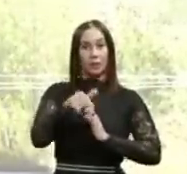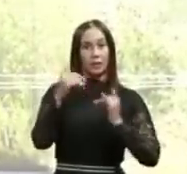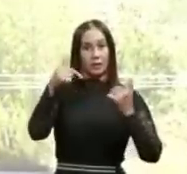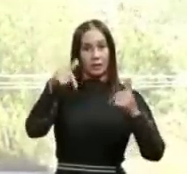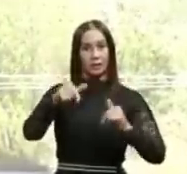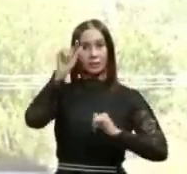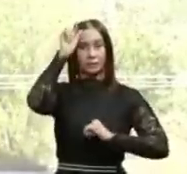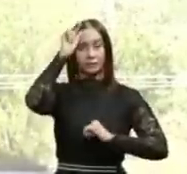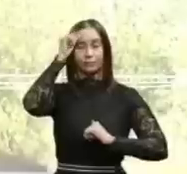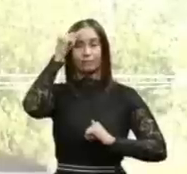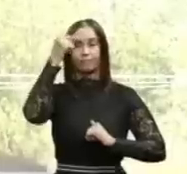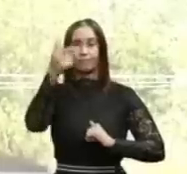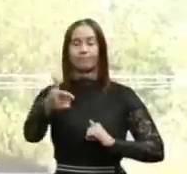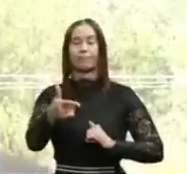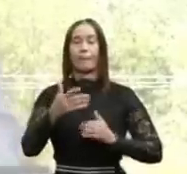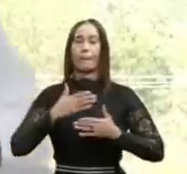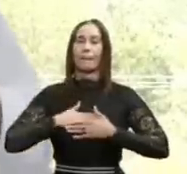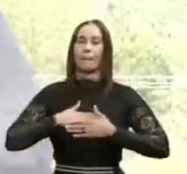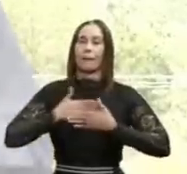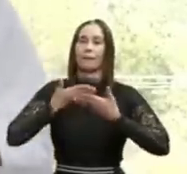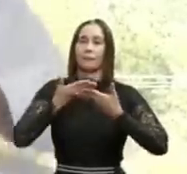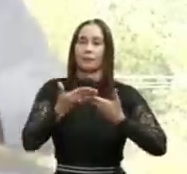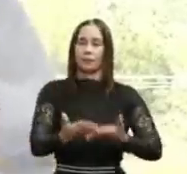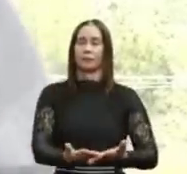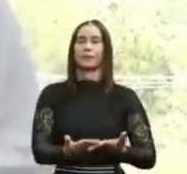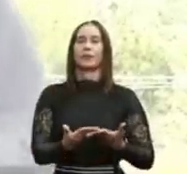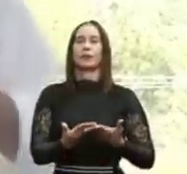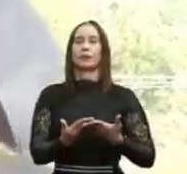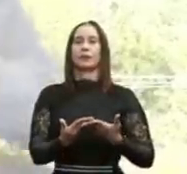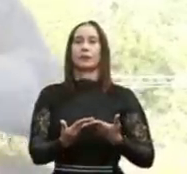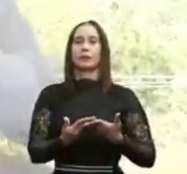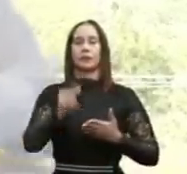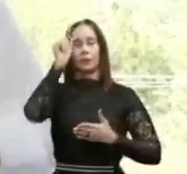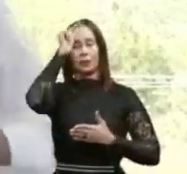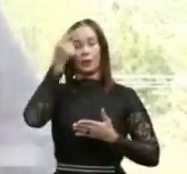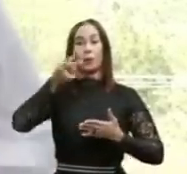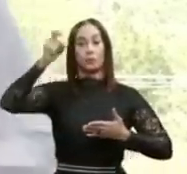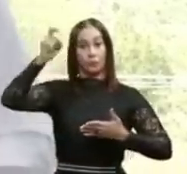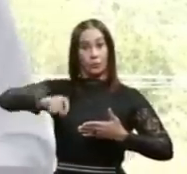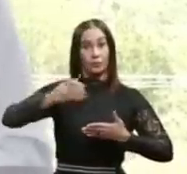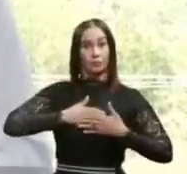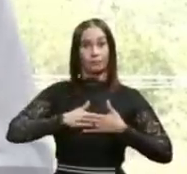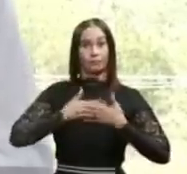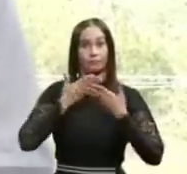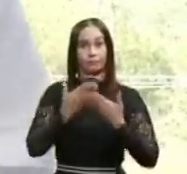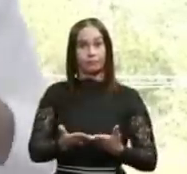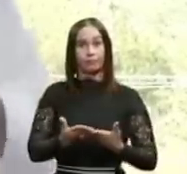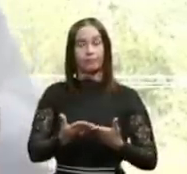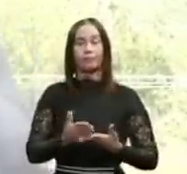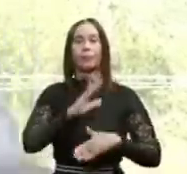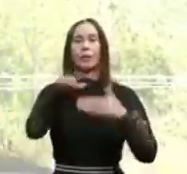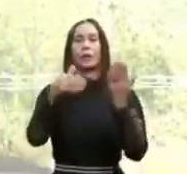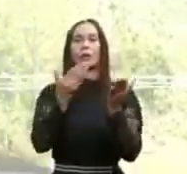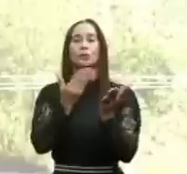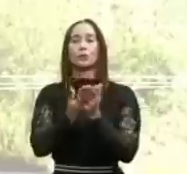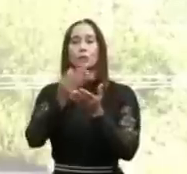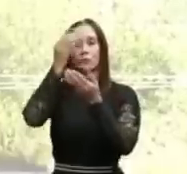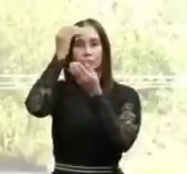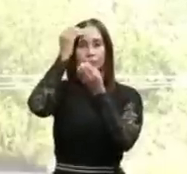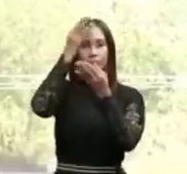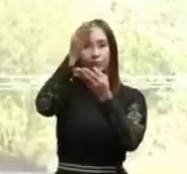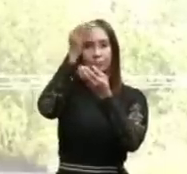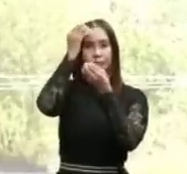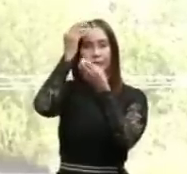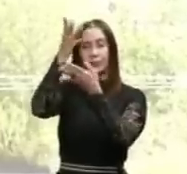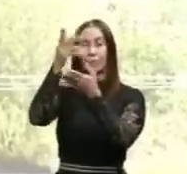gobierno está dispuesto a dar, como tiene que darlo y como está obligado a dar, todas las informaciones y